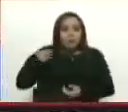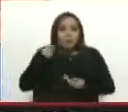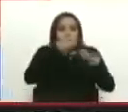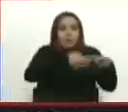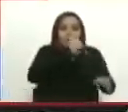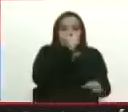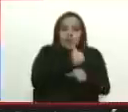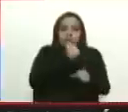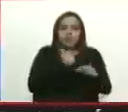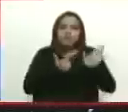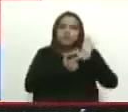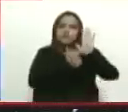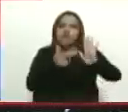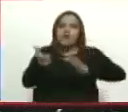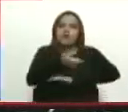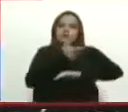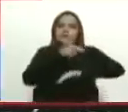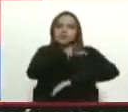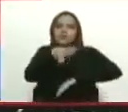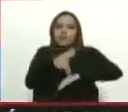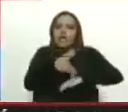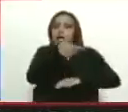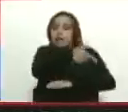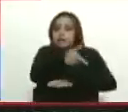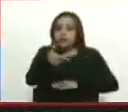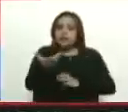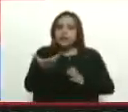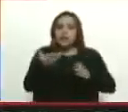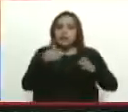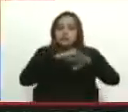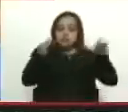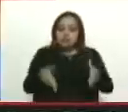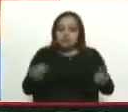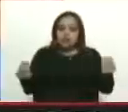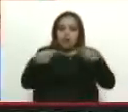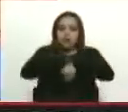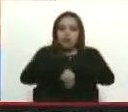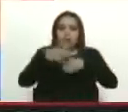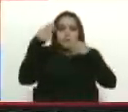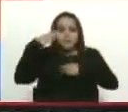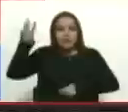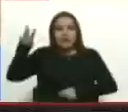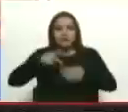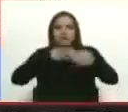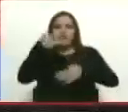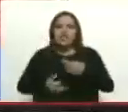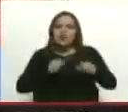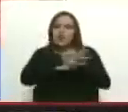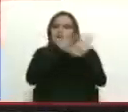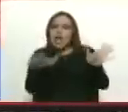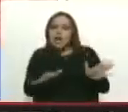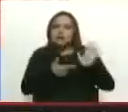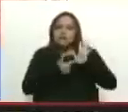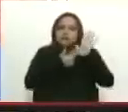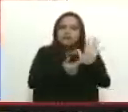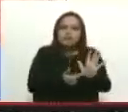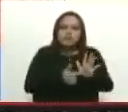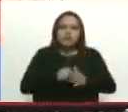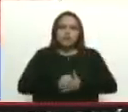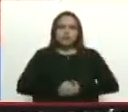como presentó el gobierno nacional en esa instancia de México, con proyectos claros, específicos, en